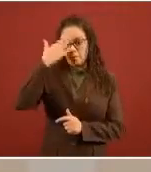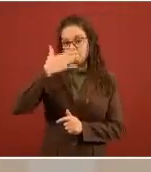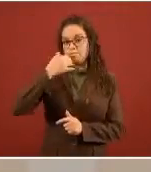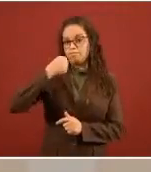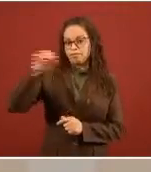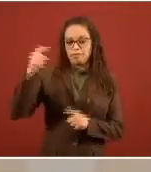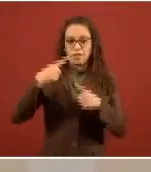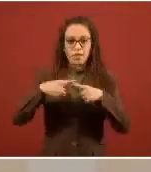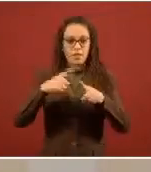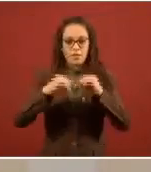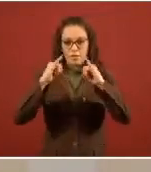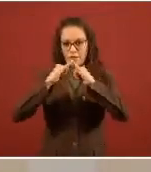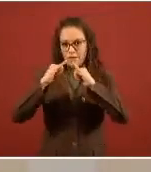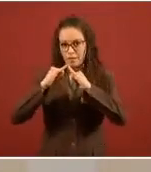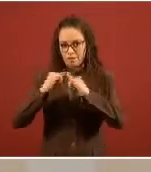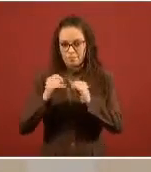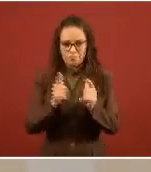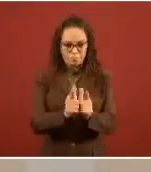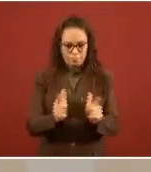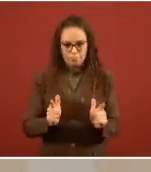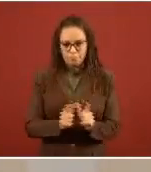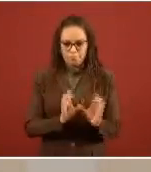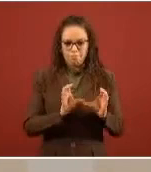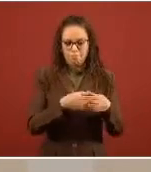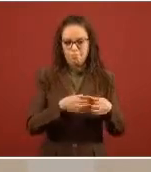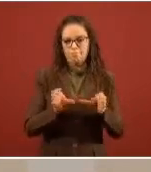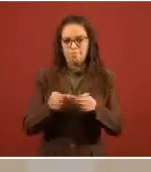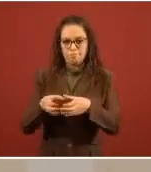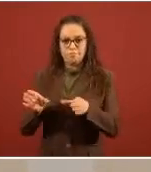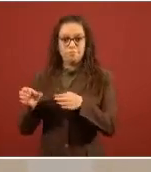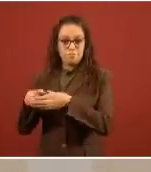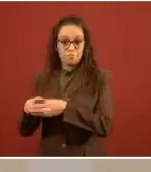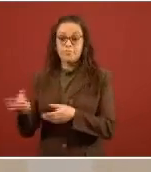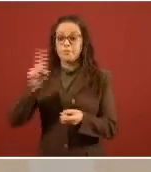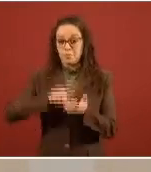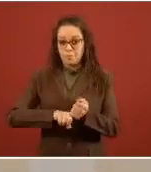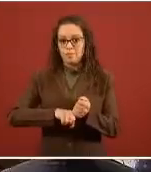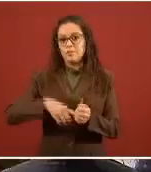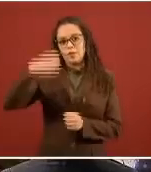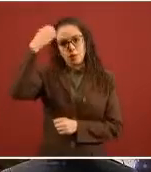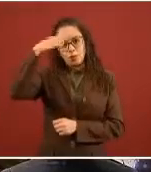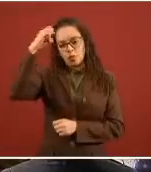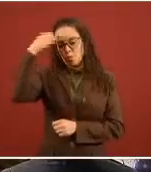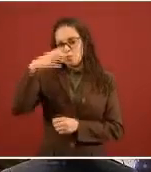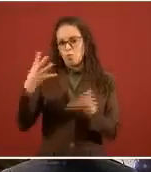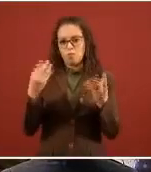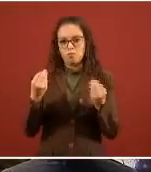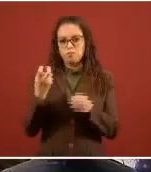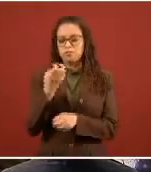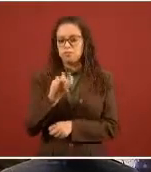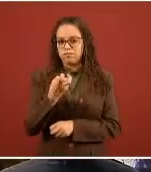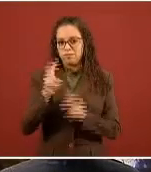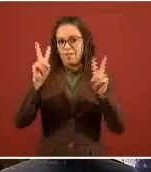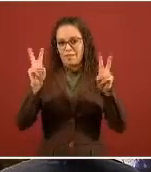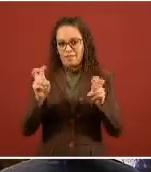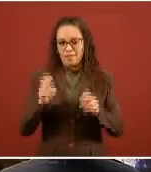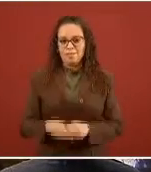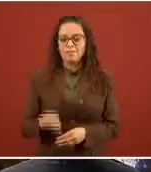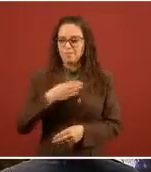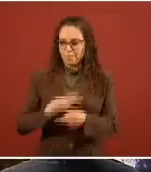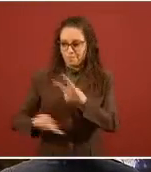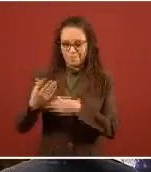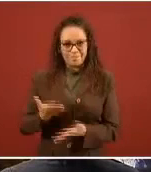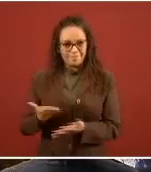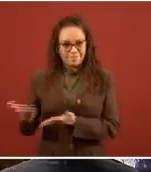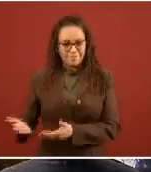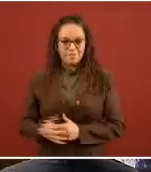y dependencias y grupos sociales, expertos y expertas en esta materia. Bienvenida, Carla. Muchas gracias.